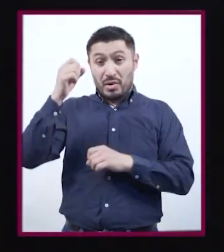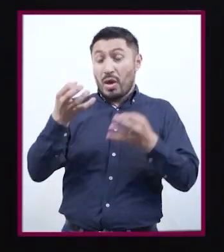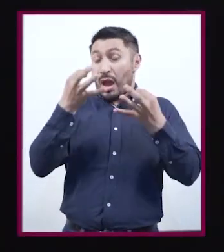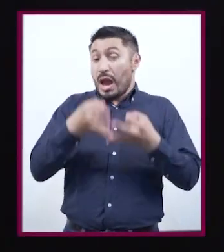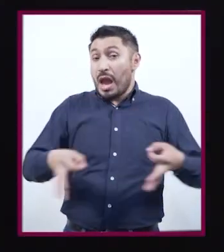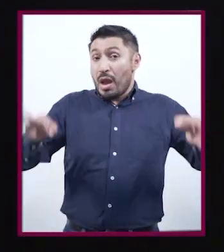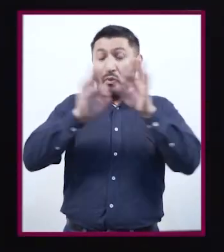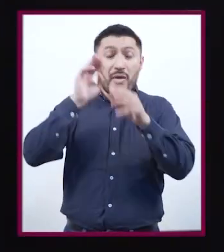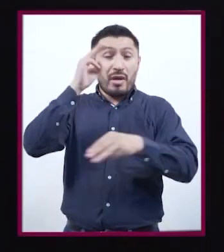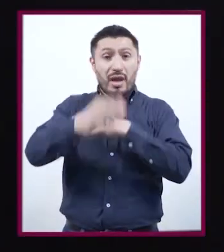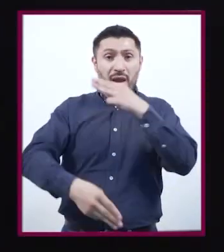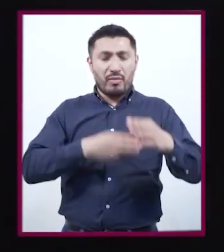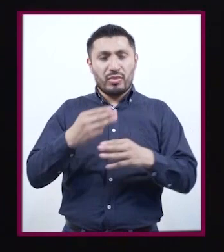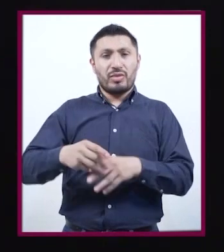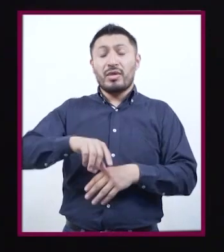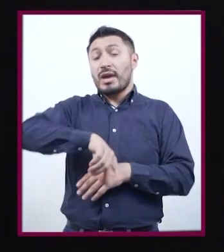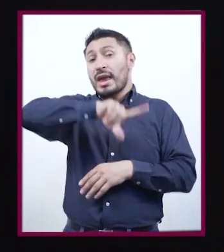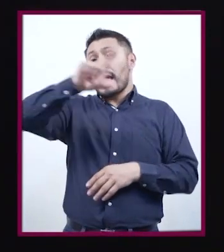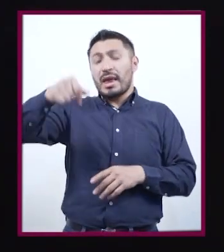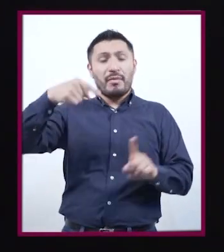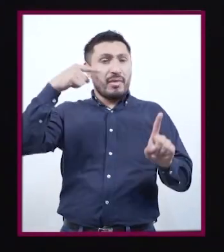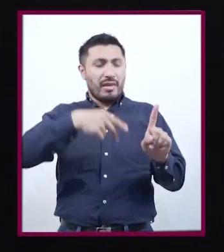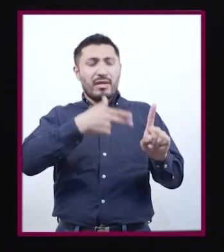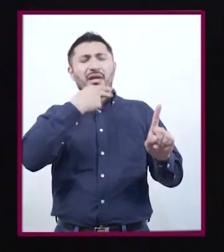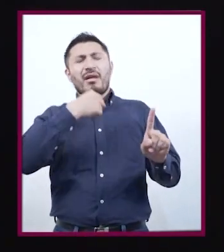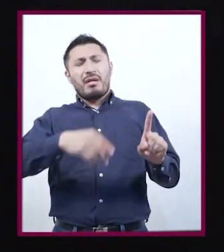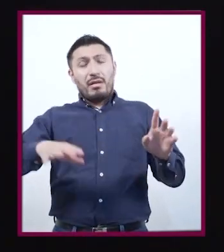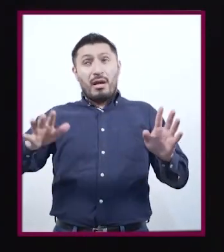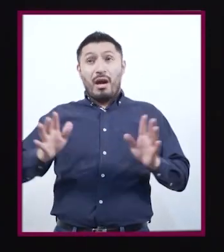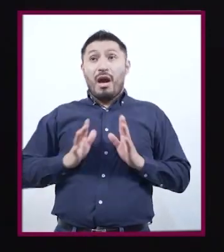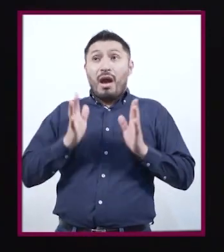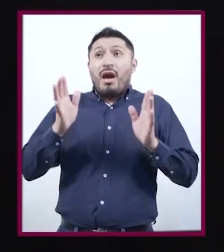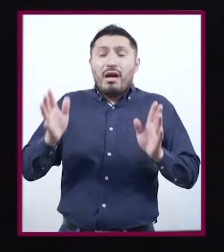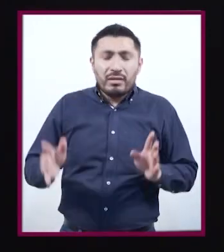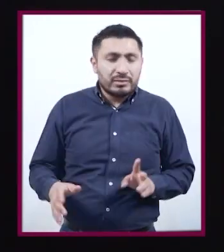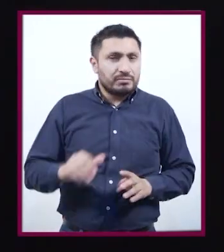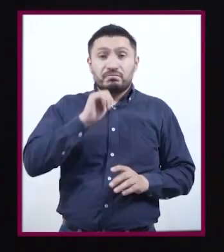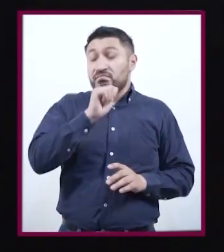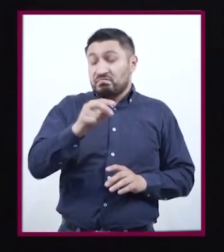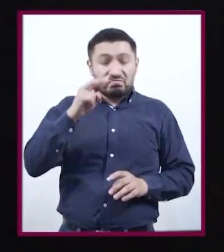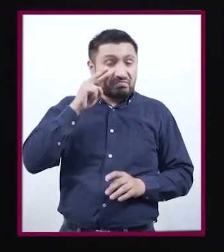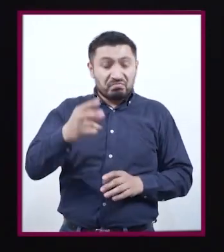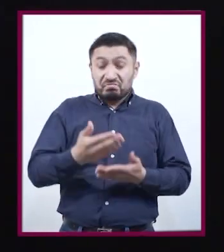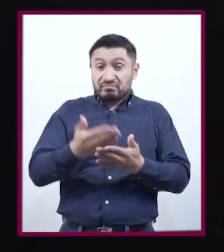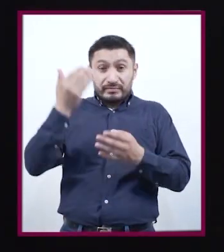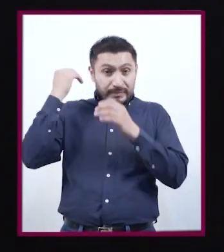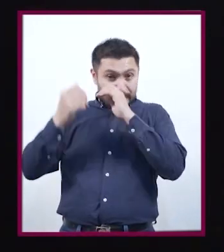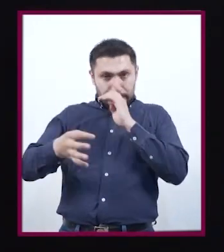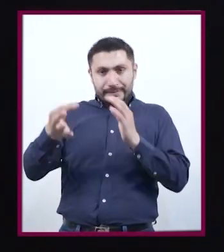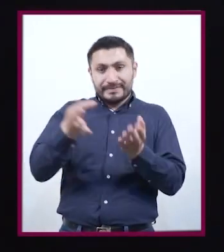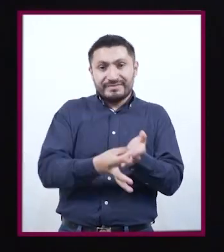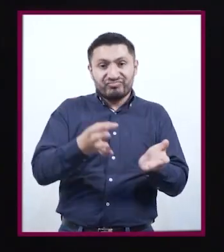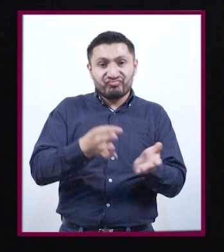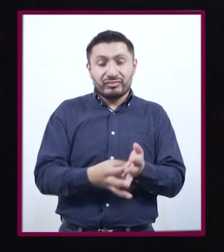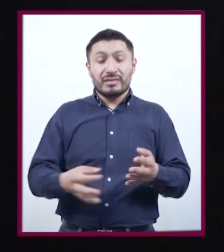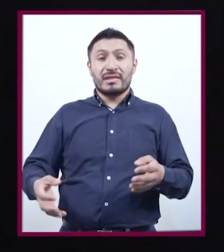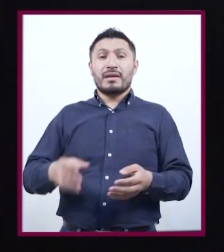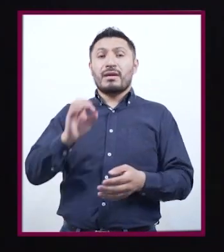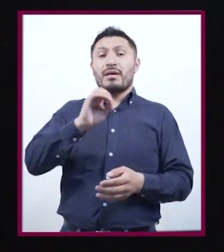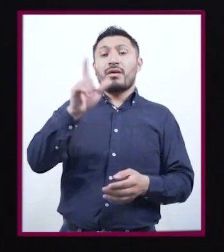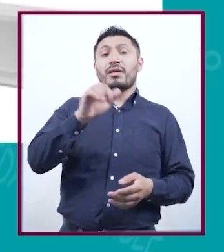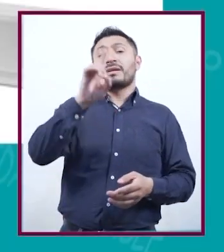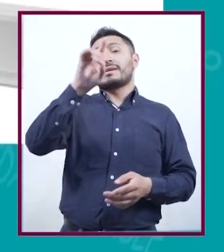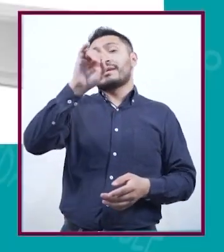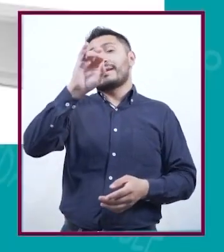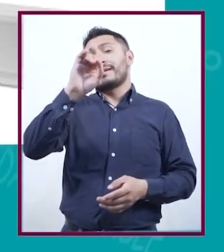Después de un tiempo, Harry se maravilló al descubrir algo que ni él ni ninguna otra persona habían visto: un metal que no se